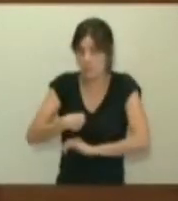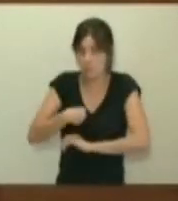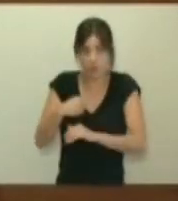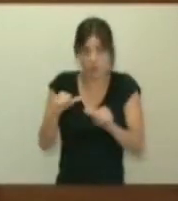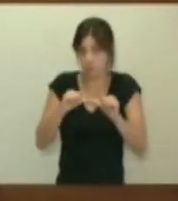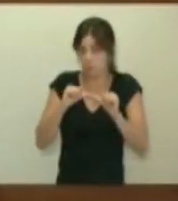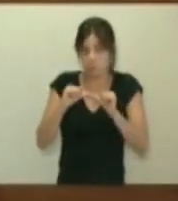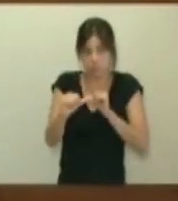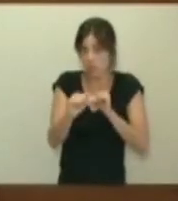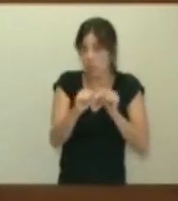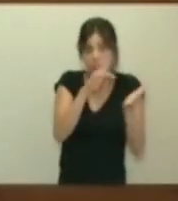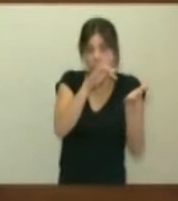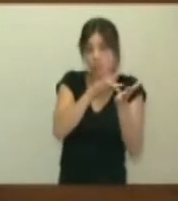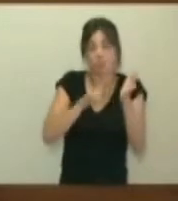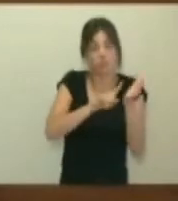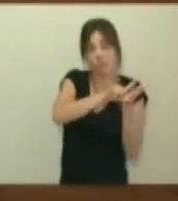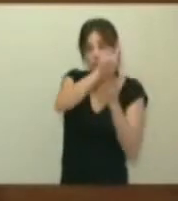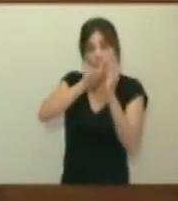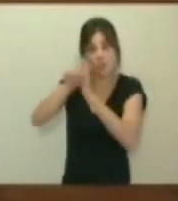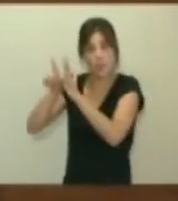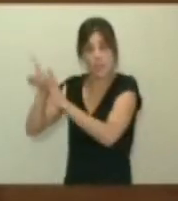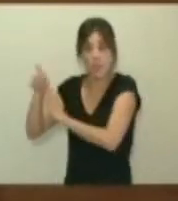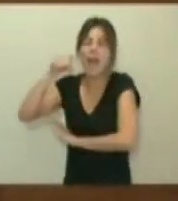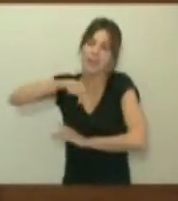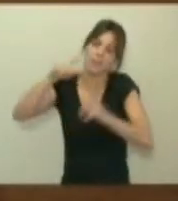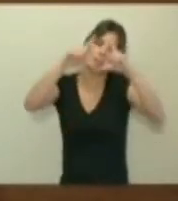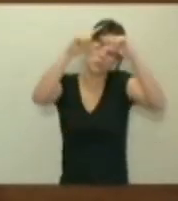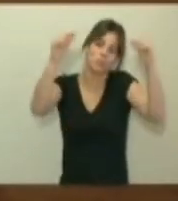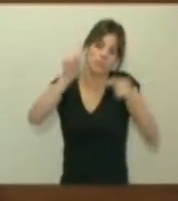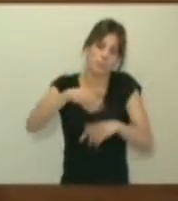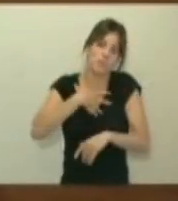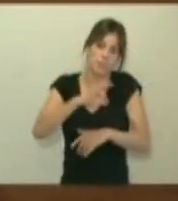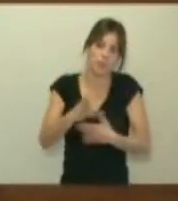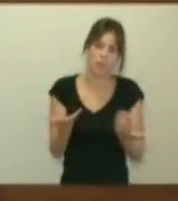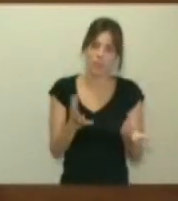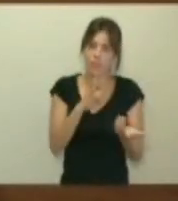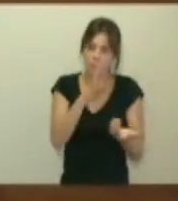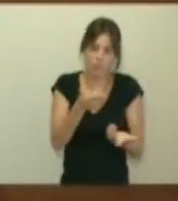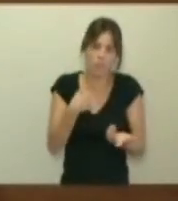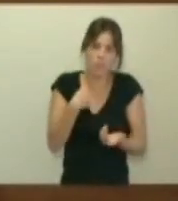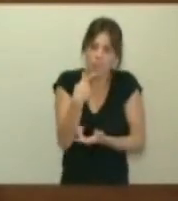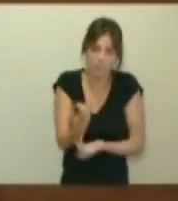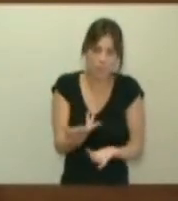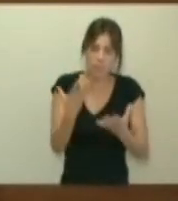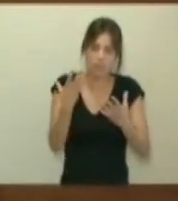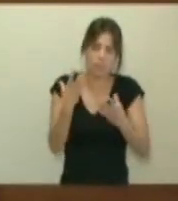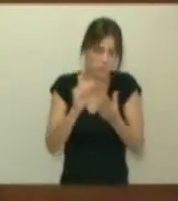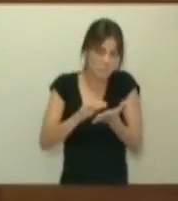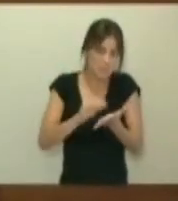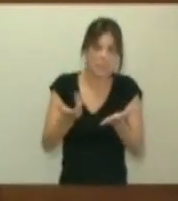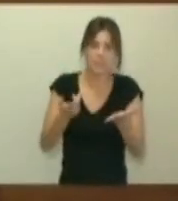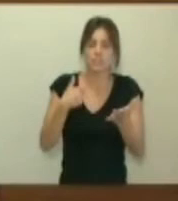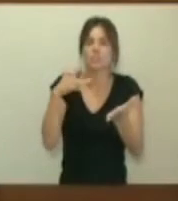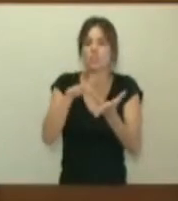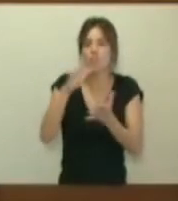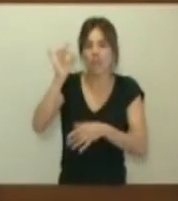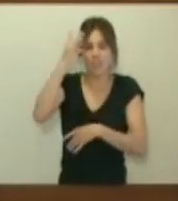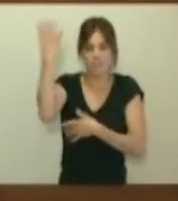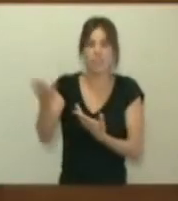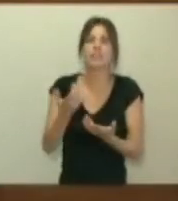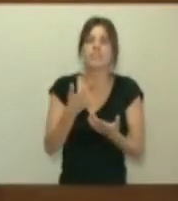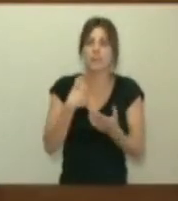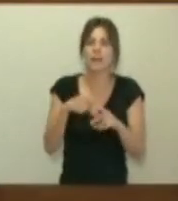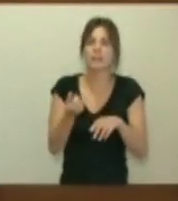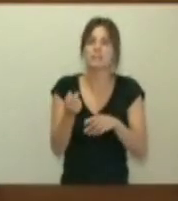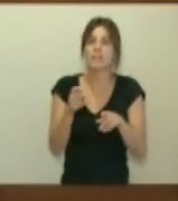esa manera en el resto de comunidades autónomas, se puede hacer también aquí en Asturias. Como les he dicho en otras ocasiones, cuando presentamos iniciativas de carácter similar, creo